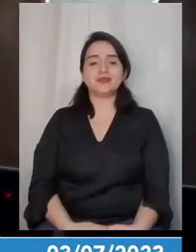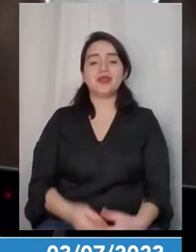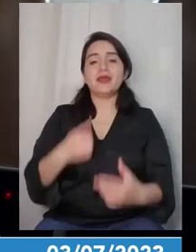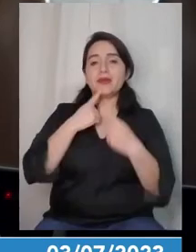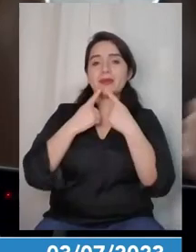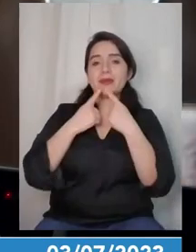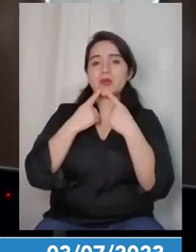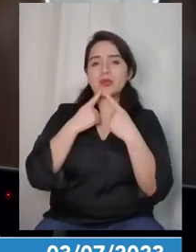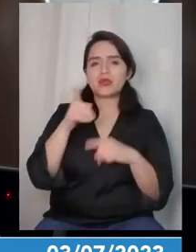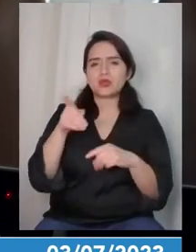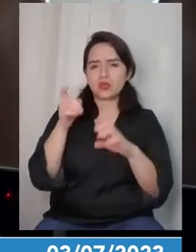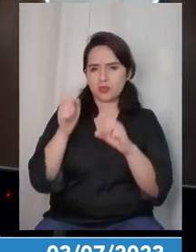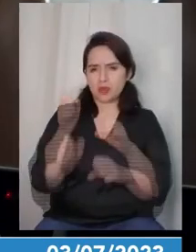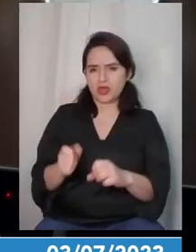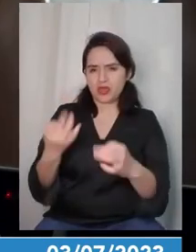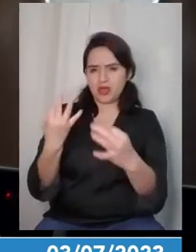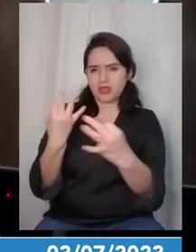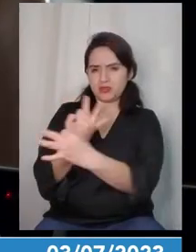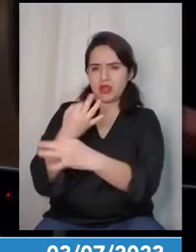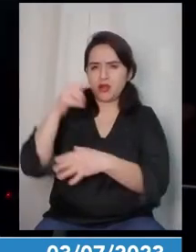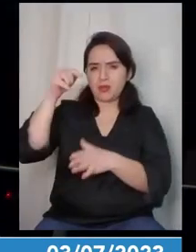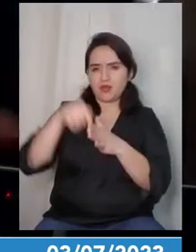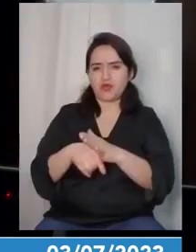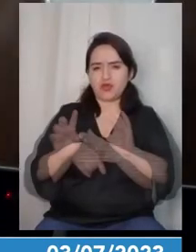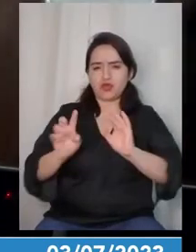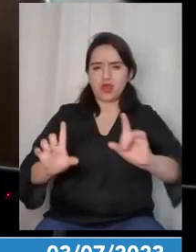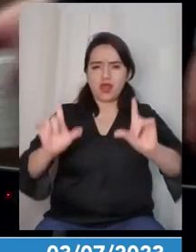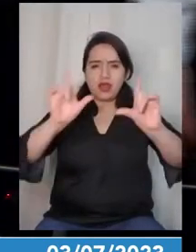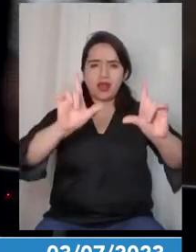profundizar en la lámina donde estaba explicando el artículo